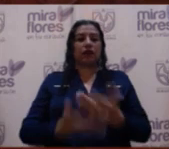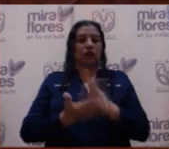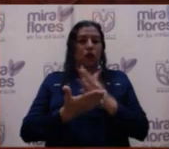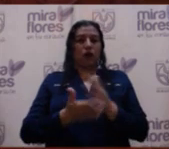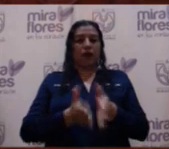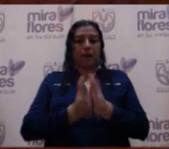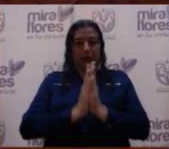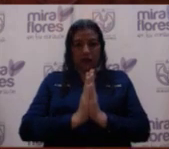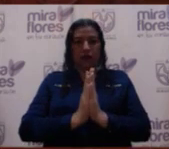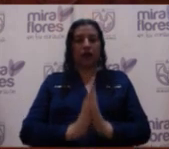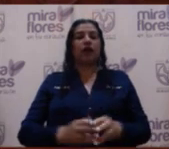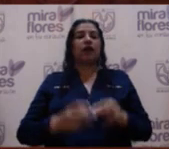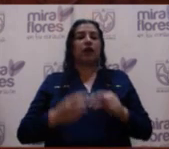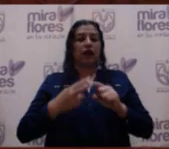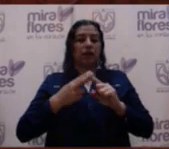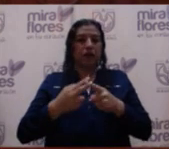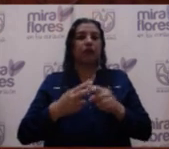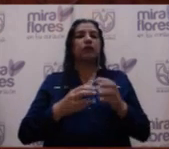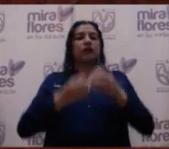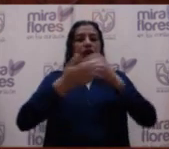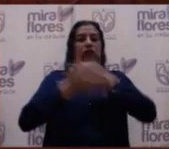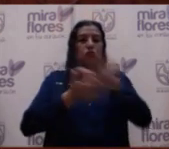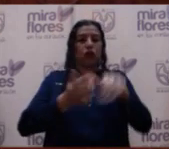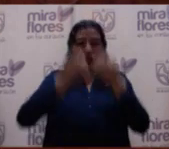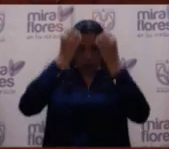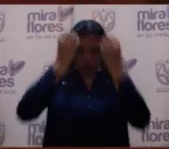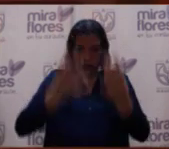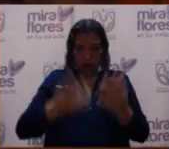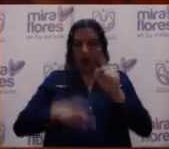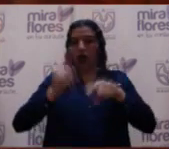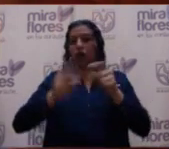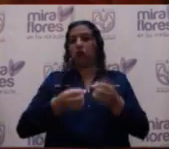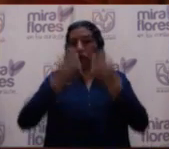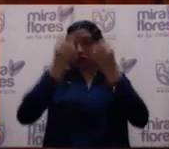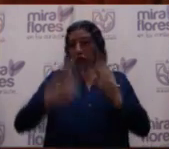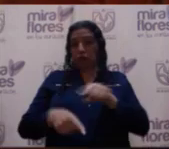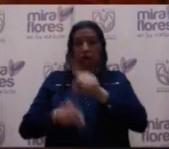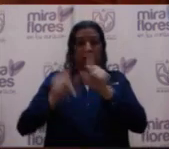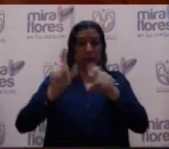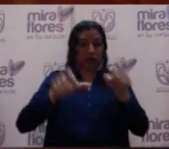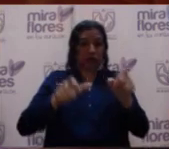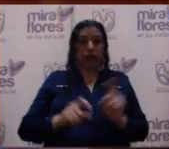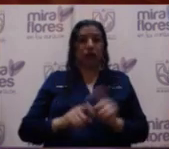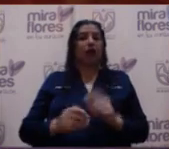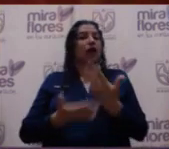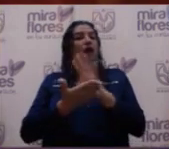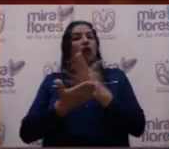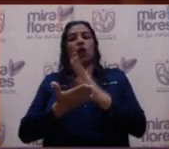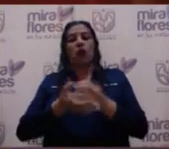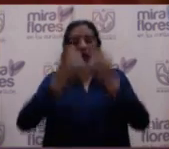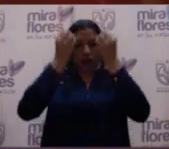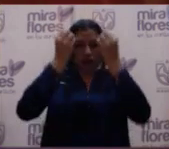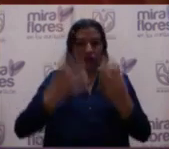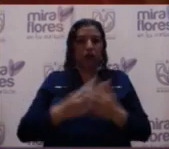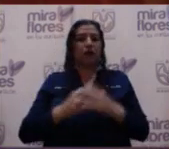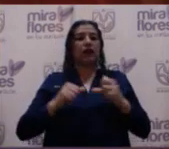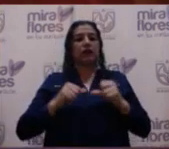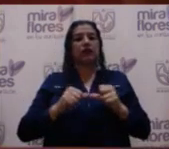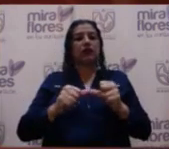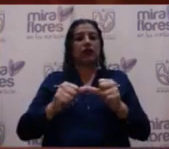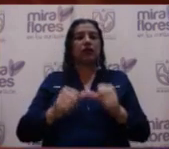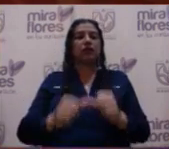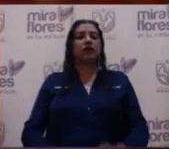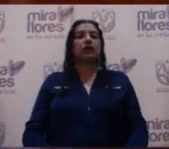pedidos, entonces vamos a lo que es la sección informes. ¿Algún informe en mesa? No teniendo informes en mesa, seguiremos